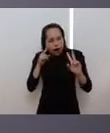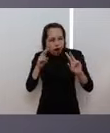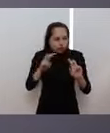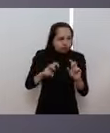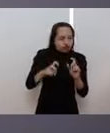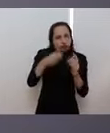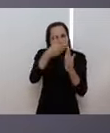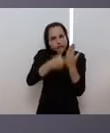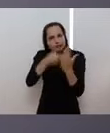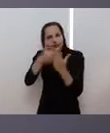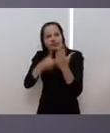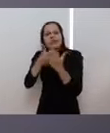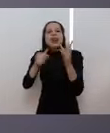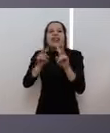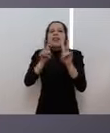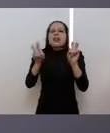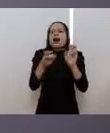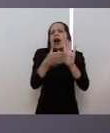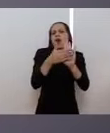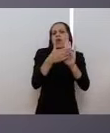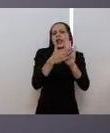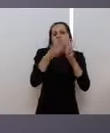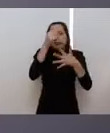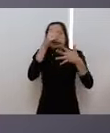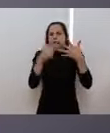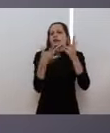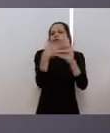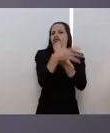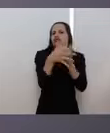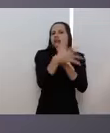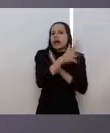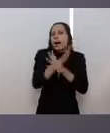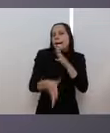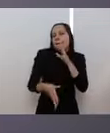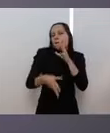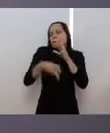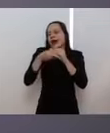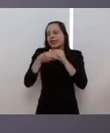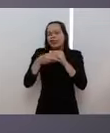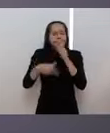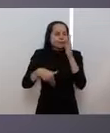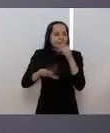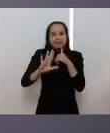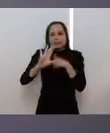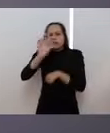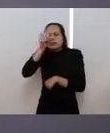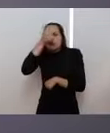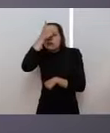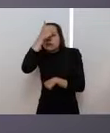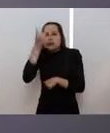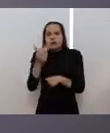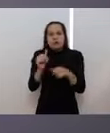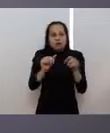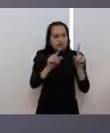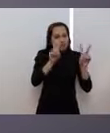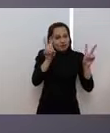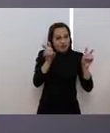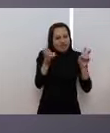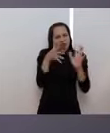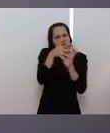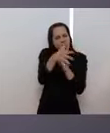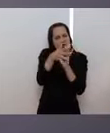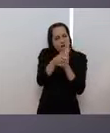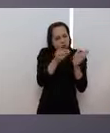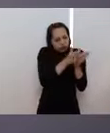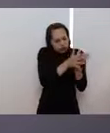a esta audiencia de rendición de cuentas además y esto es fundamental a lo largo de la transmisión vamos a tener una